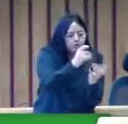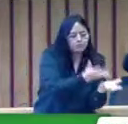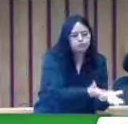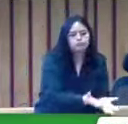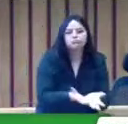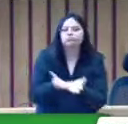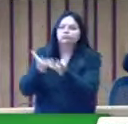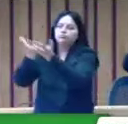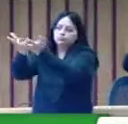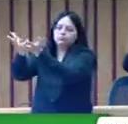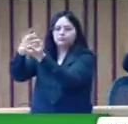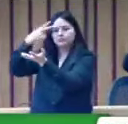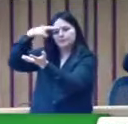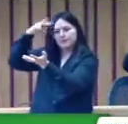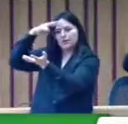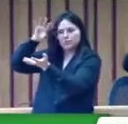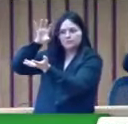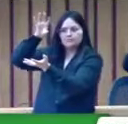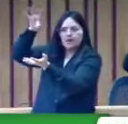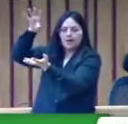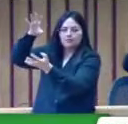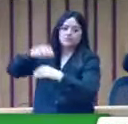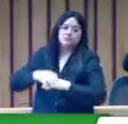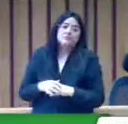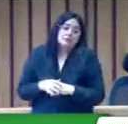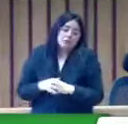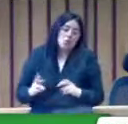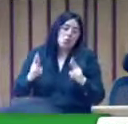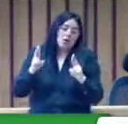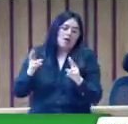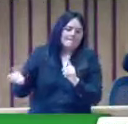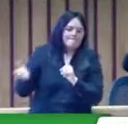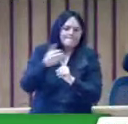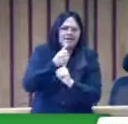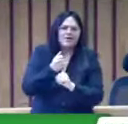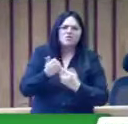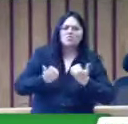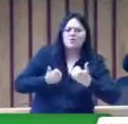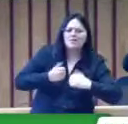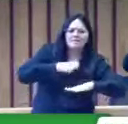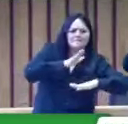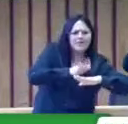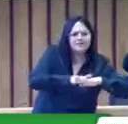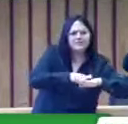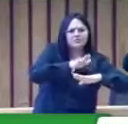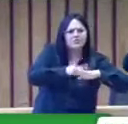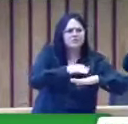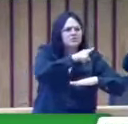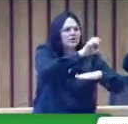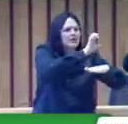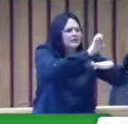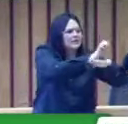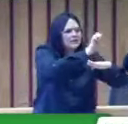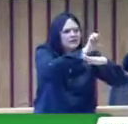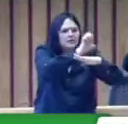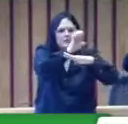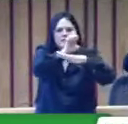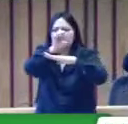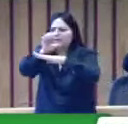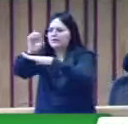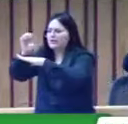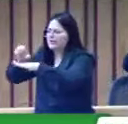debe, obtener los permisos necesarios de las entidades de todo orden en lo